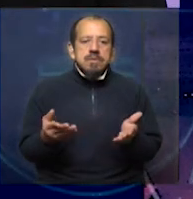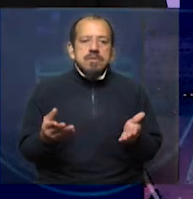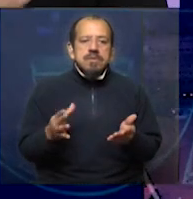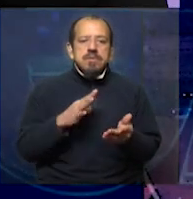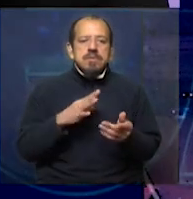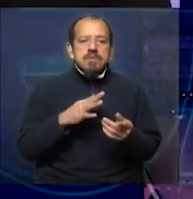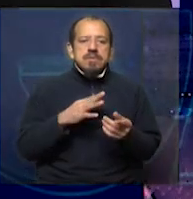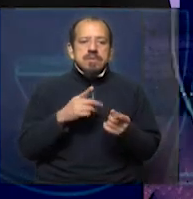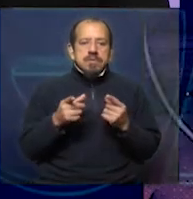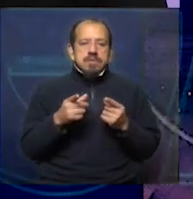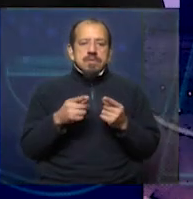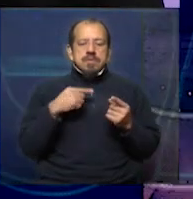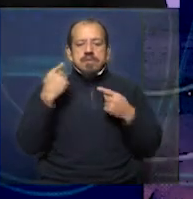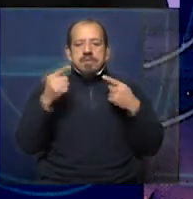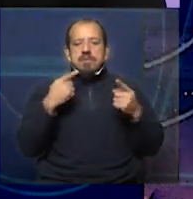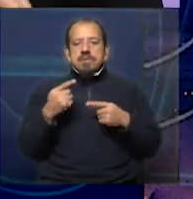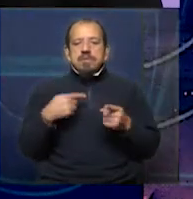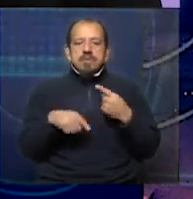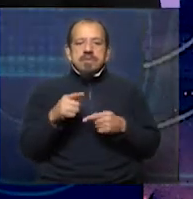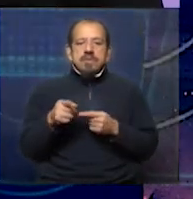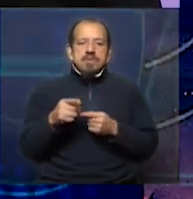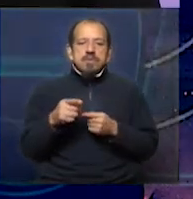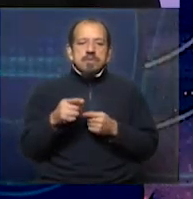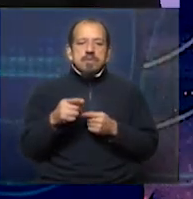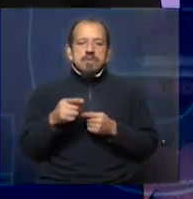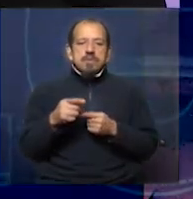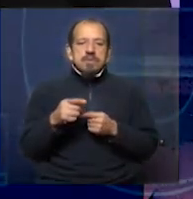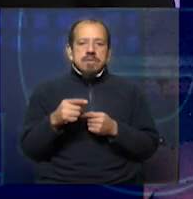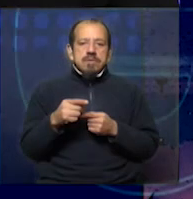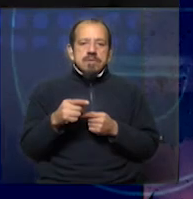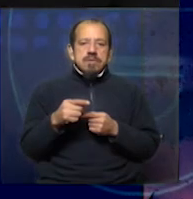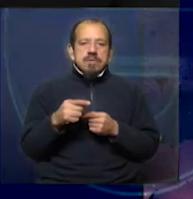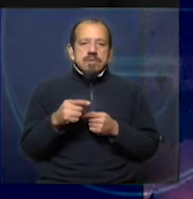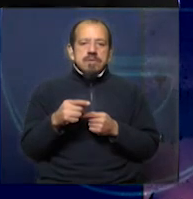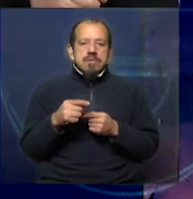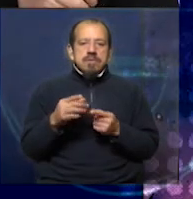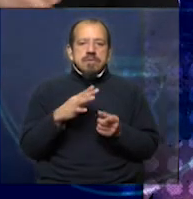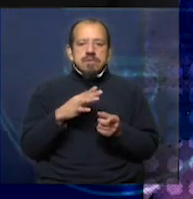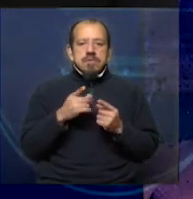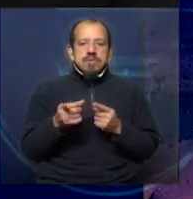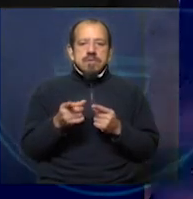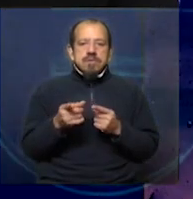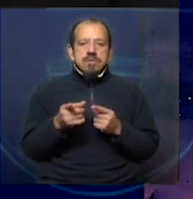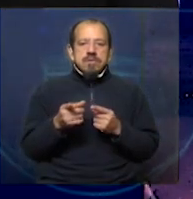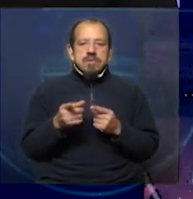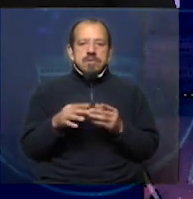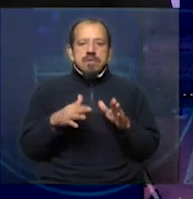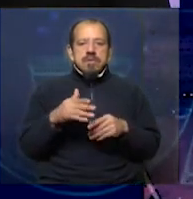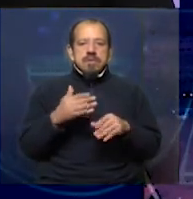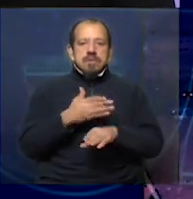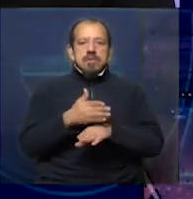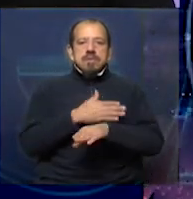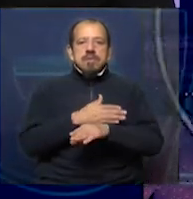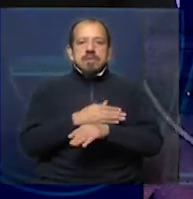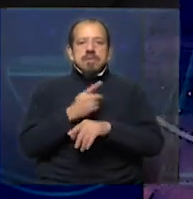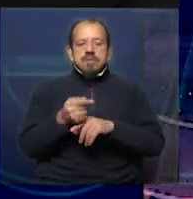van desarrollando por diversos caminos y tal. Y este es un lugar de encuentro, ¿no? Claro, donde total. A veces nos conocíamos de antes y otras veces nos conocemos,